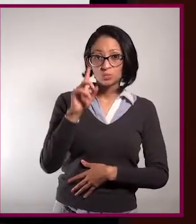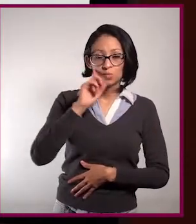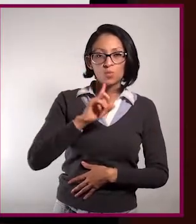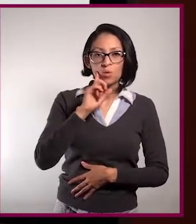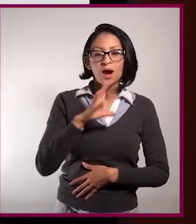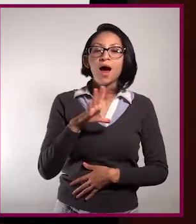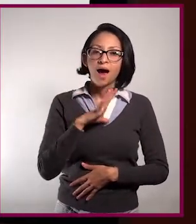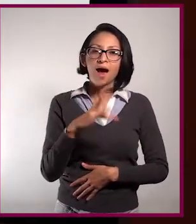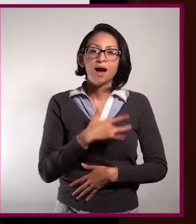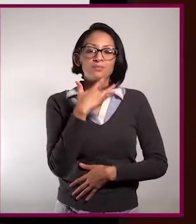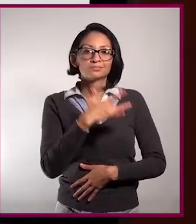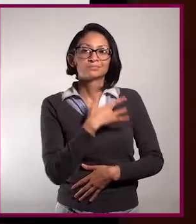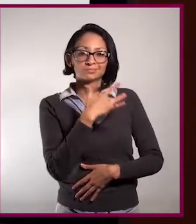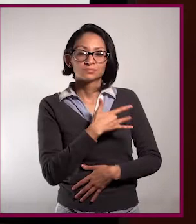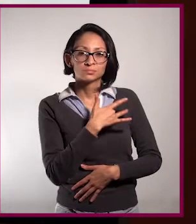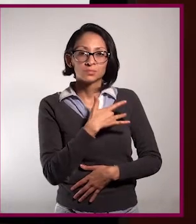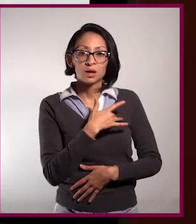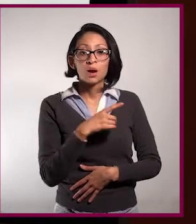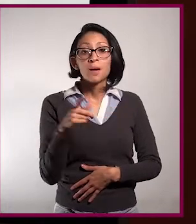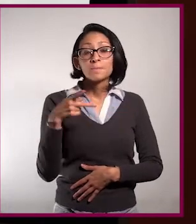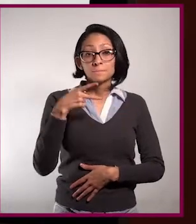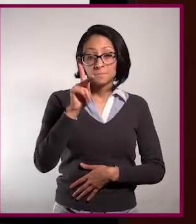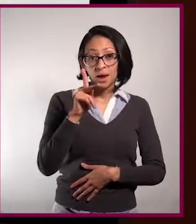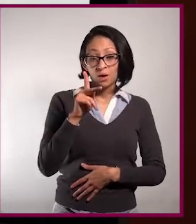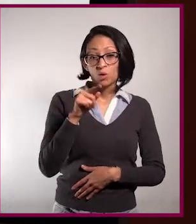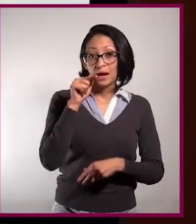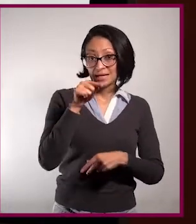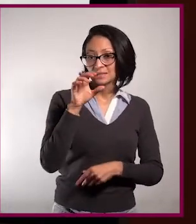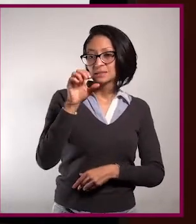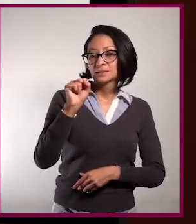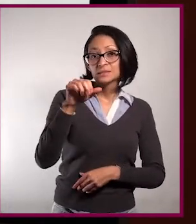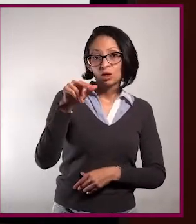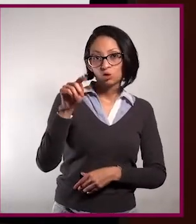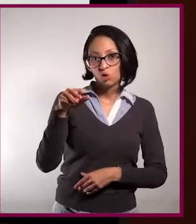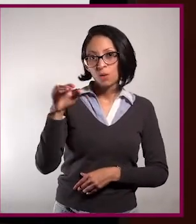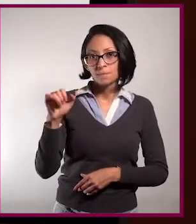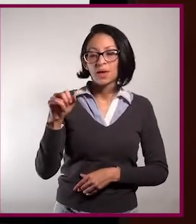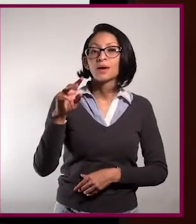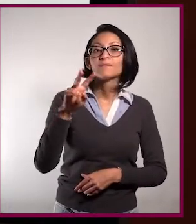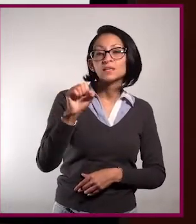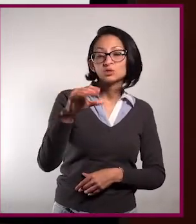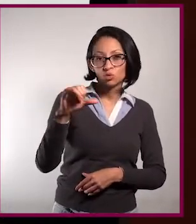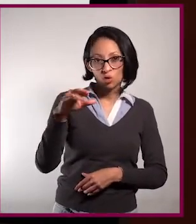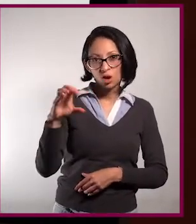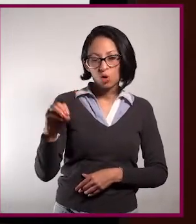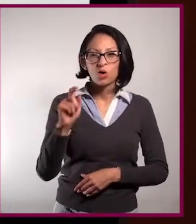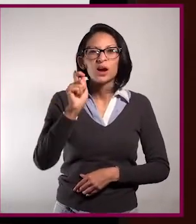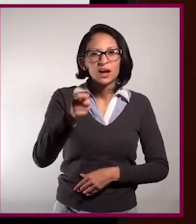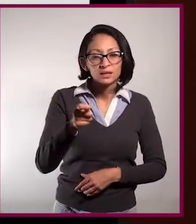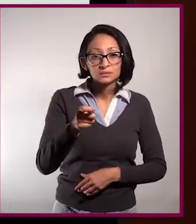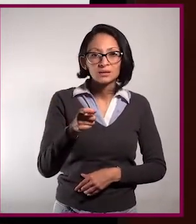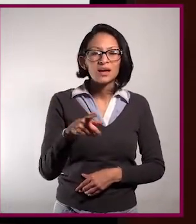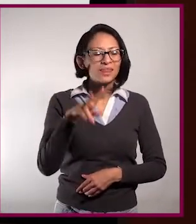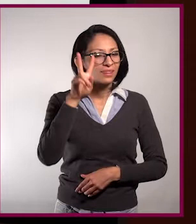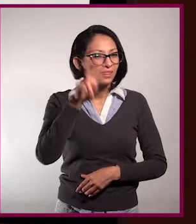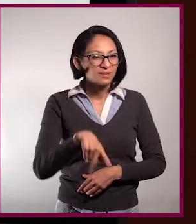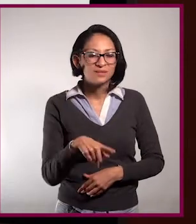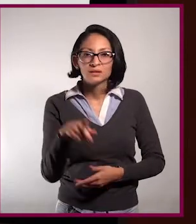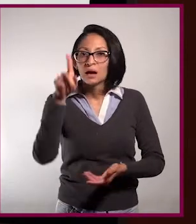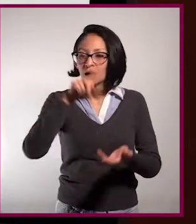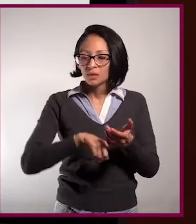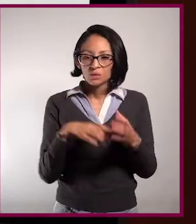de las mujeres tienen síndrome premenstrual, pero ya hay un síndrome dentro de este mismo síndrome que se llama síndrome disfórico, en donde de plano